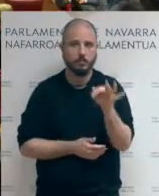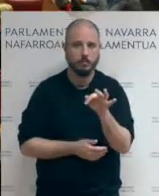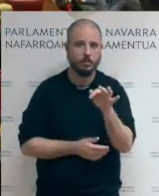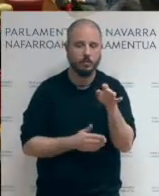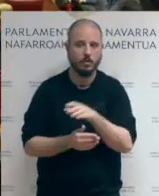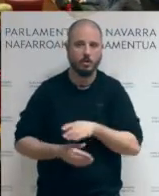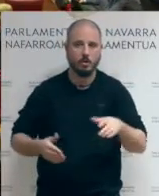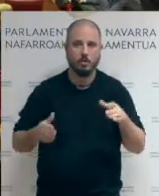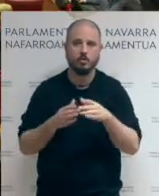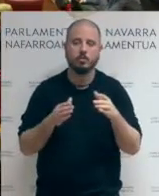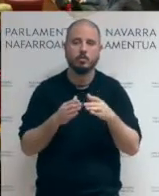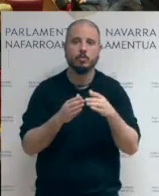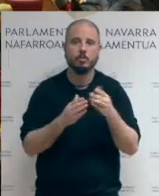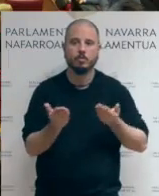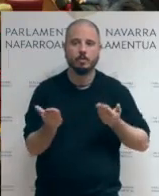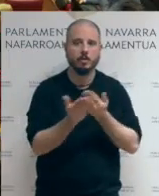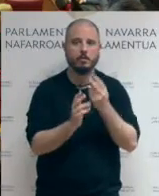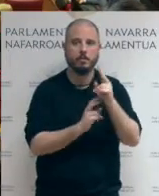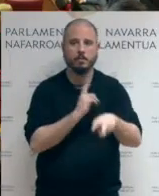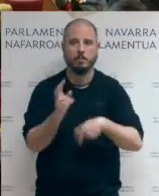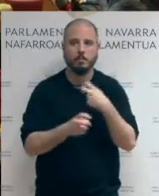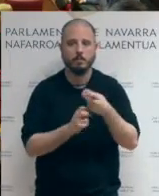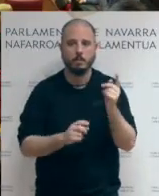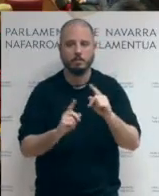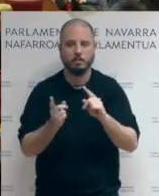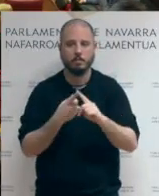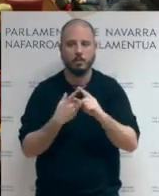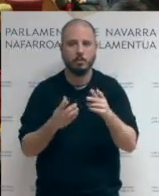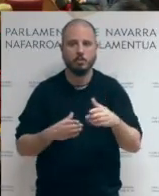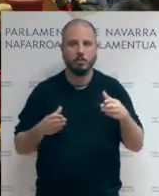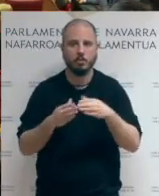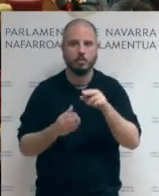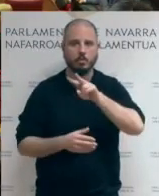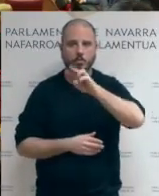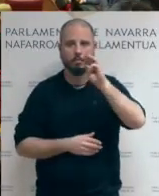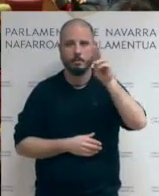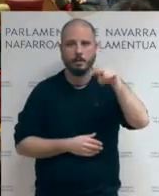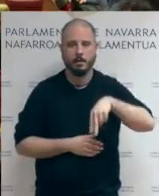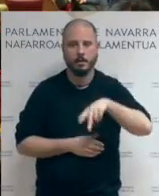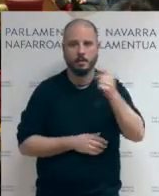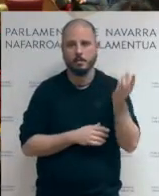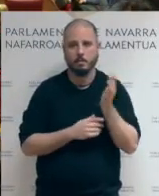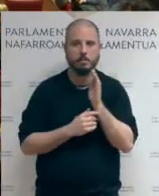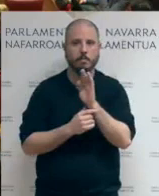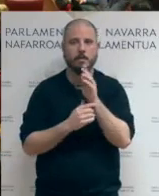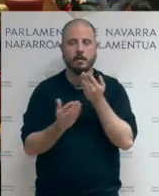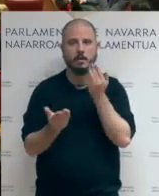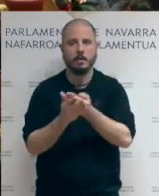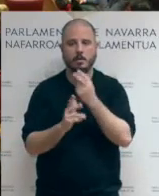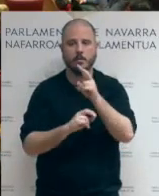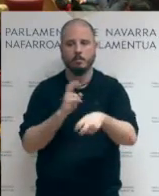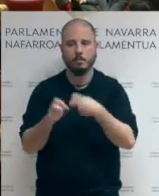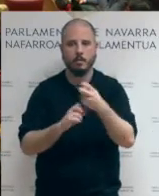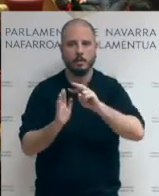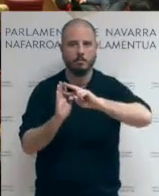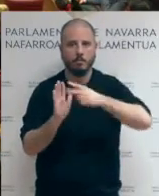grupos parlamentarios enmendantes. En primer lugar, el Grupo Parlamentario de UPN presenta una enmienda de modificación. Señor